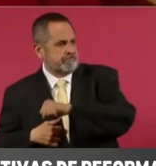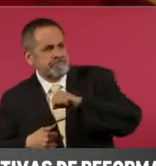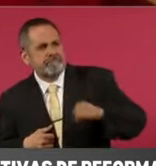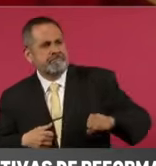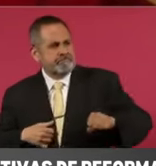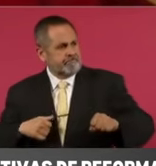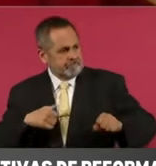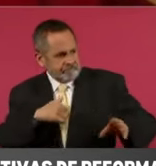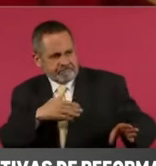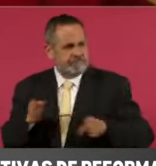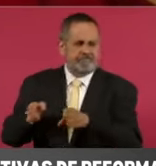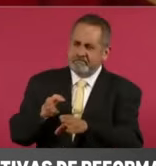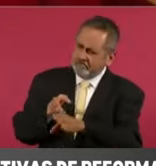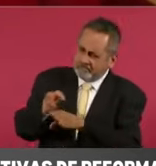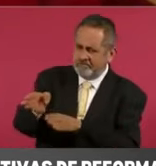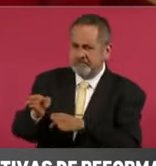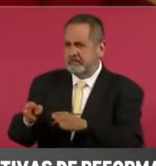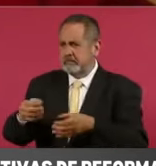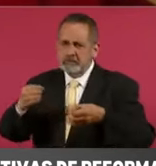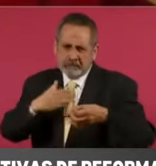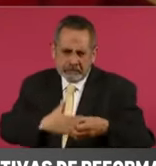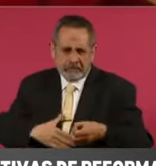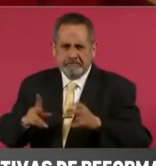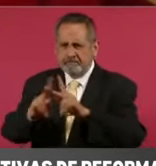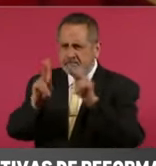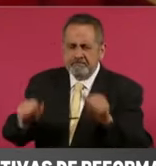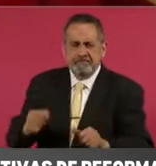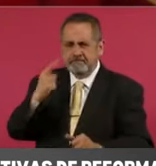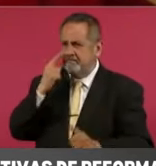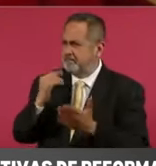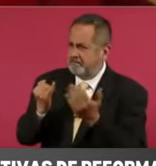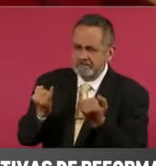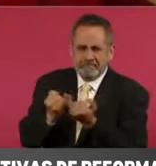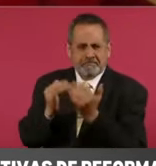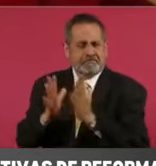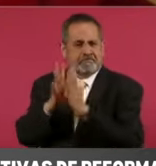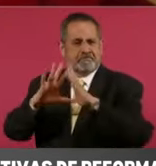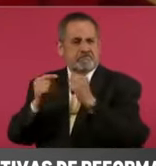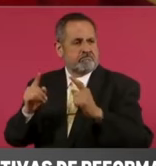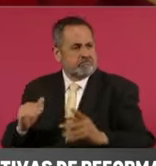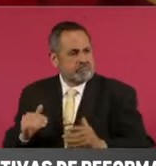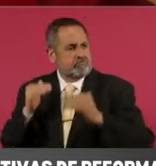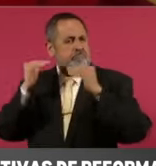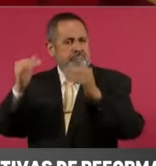camino de la justicia, la paz, la democracia y la soberanía.